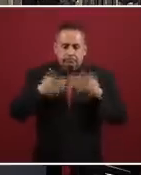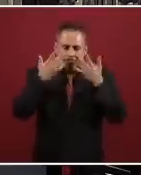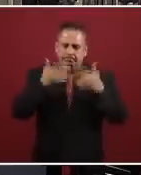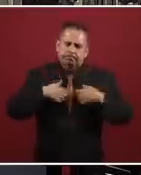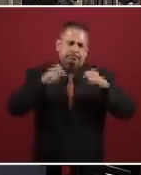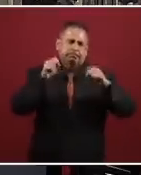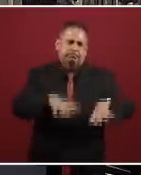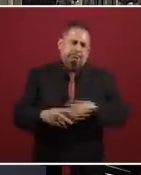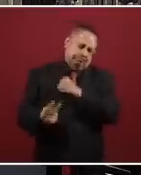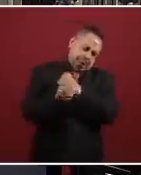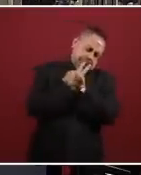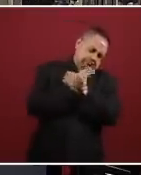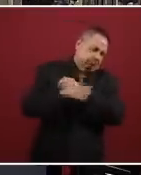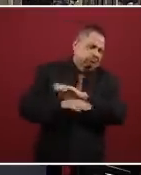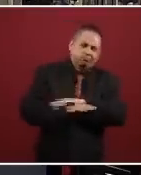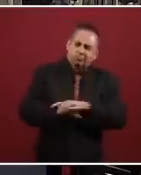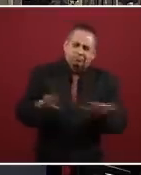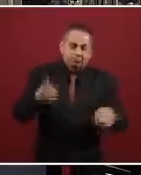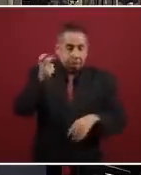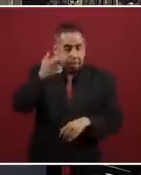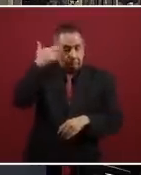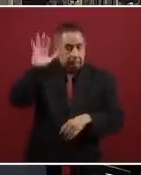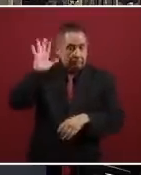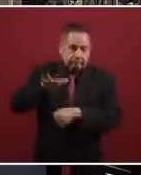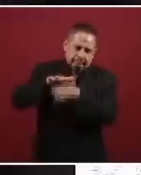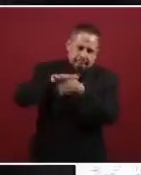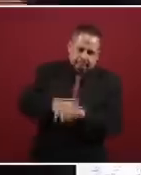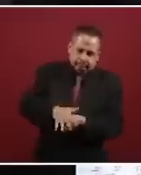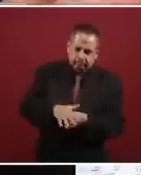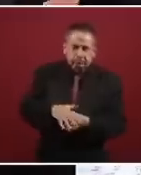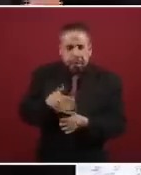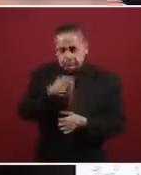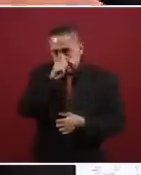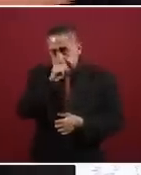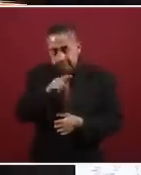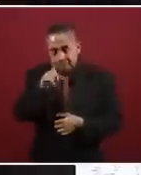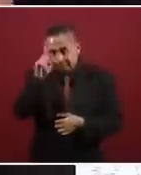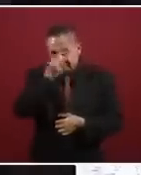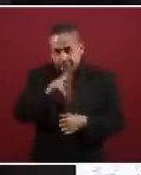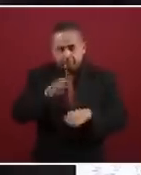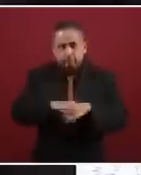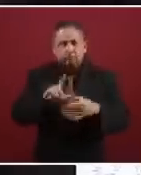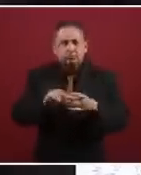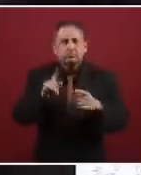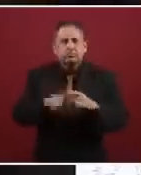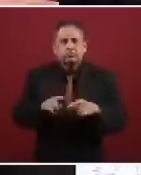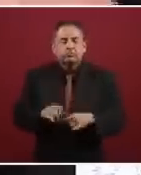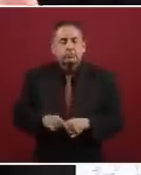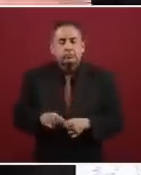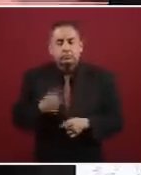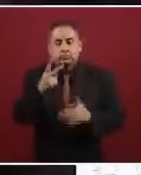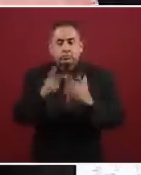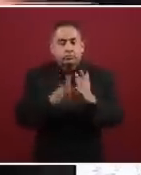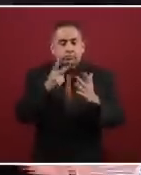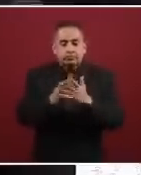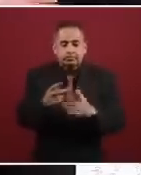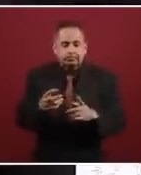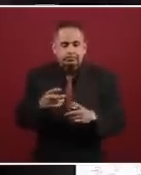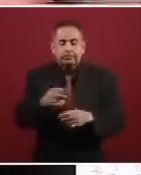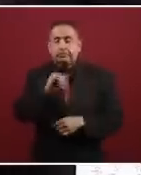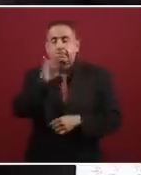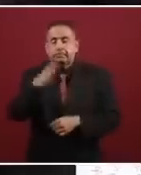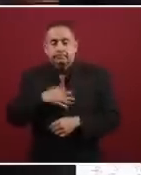personas. Así era la represión, señor. Y más allá todavía, o sea, 2 veces intentaron secuestrar a mi